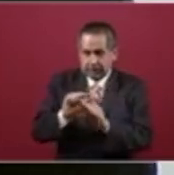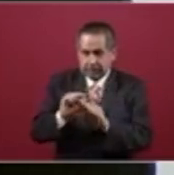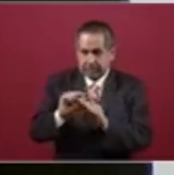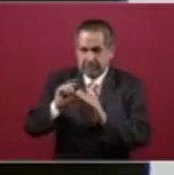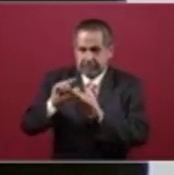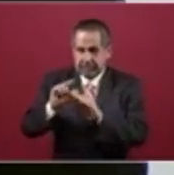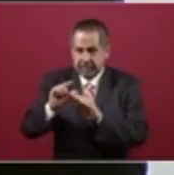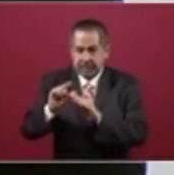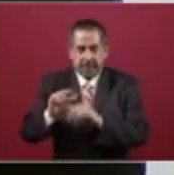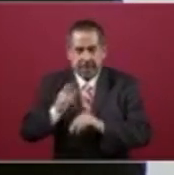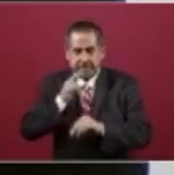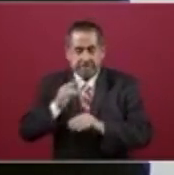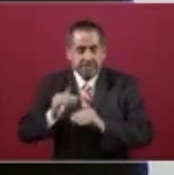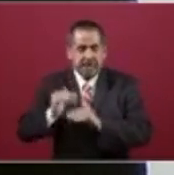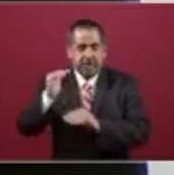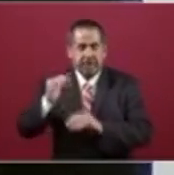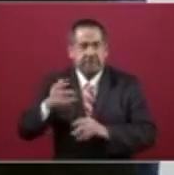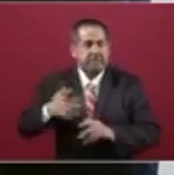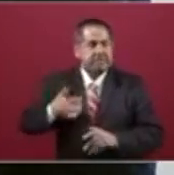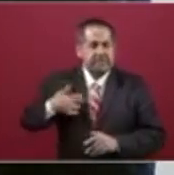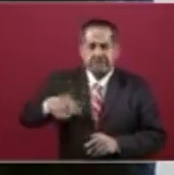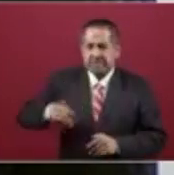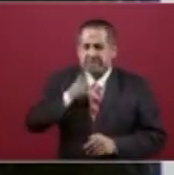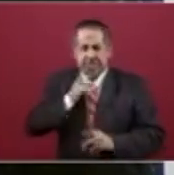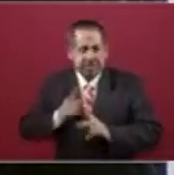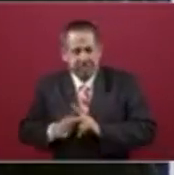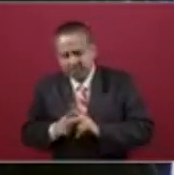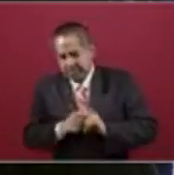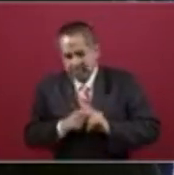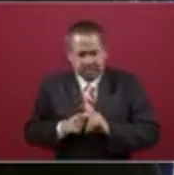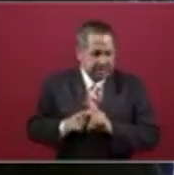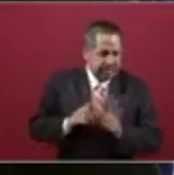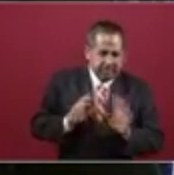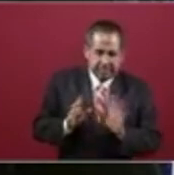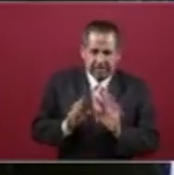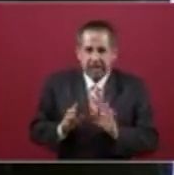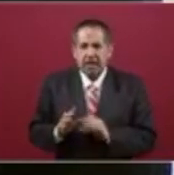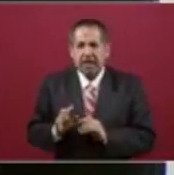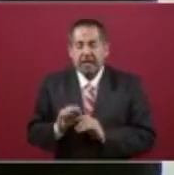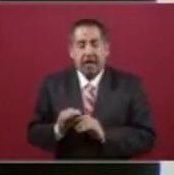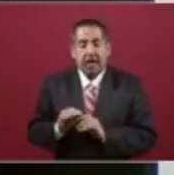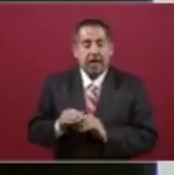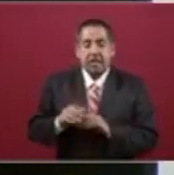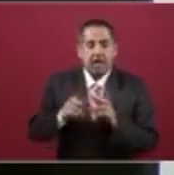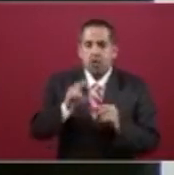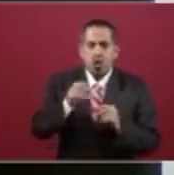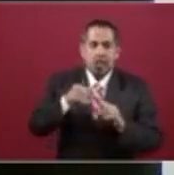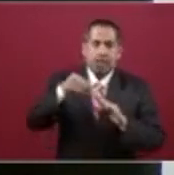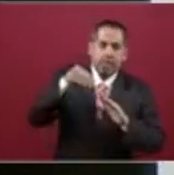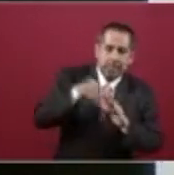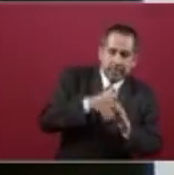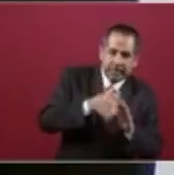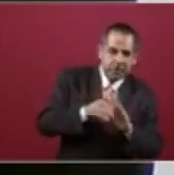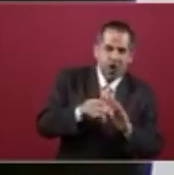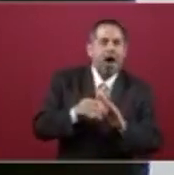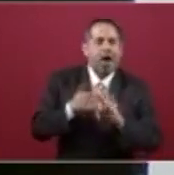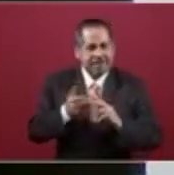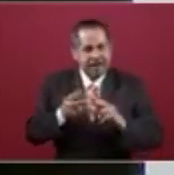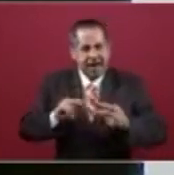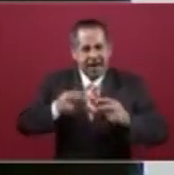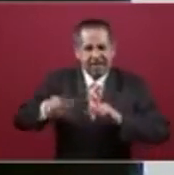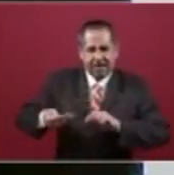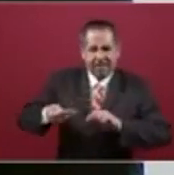nuestros técnicos de Pemex, ya se detuvo la caída y ya se puede